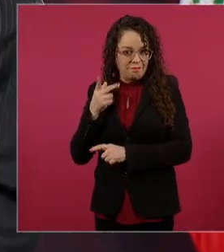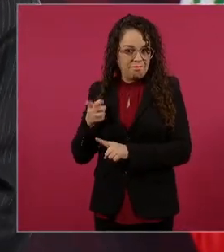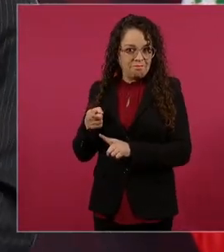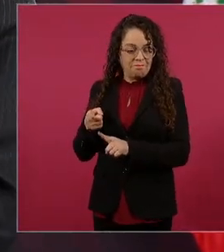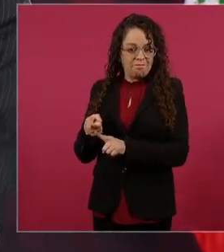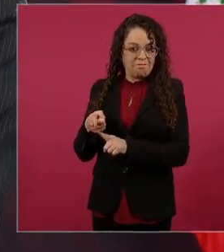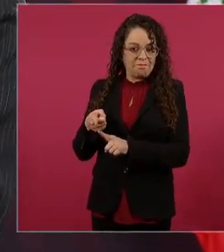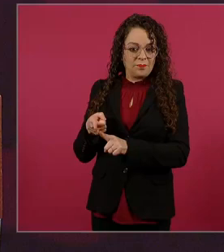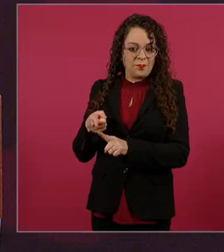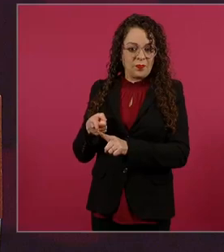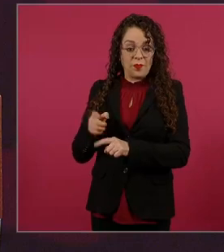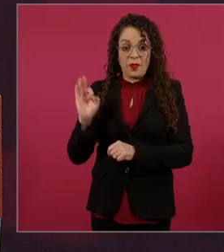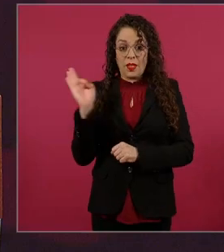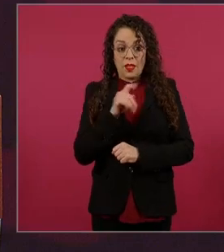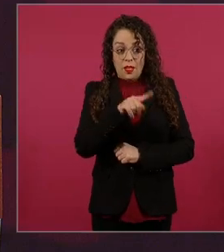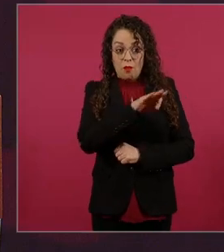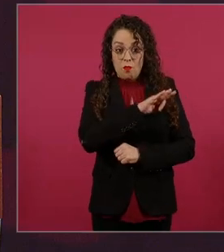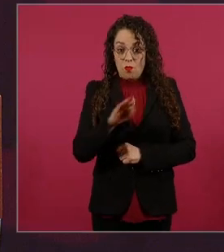amarran la mano